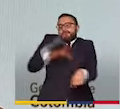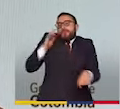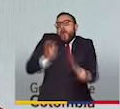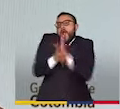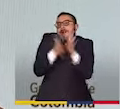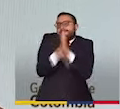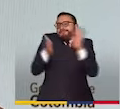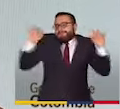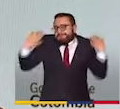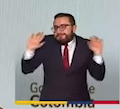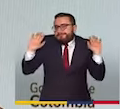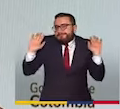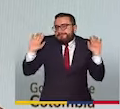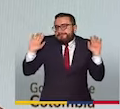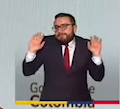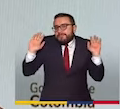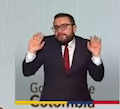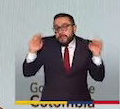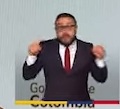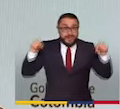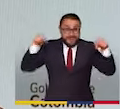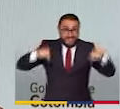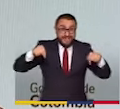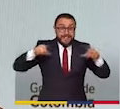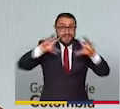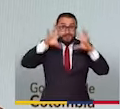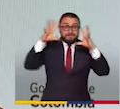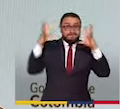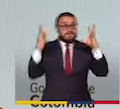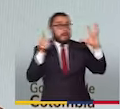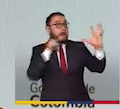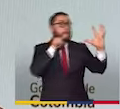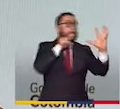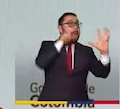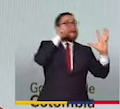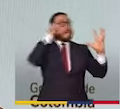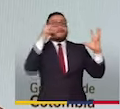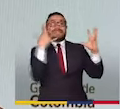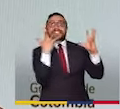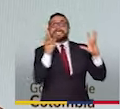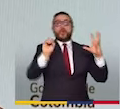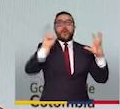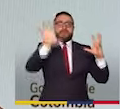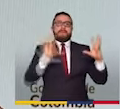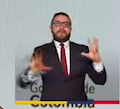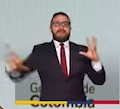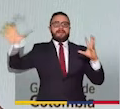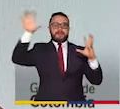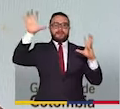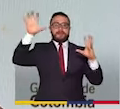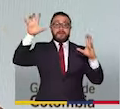Esto en todas partes, o en 50 países del mundo, no en todas partes. Uno de ellos, Colombia.